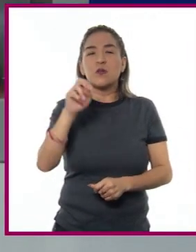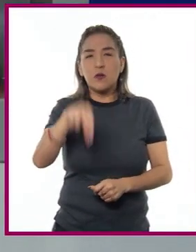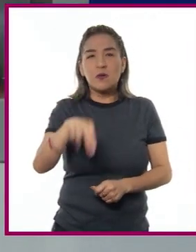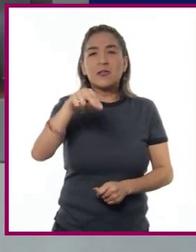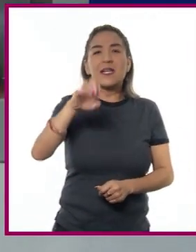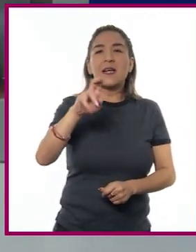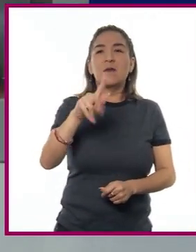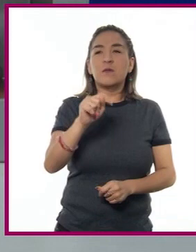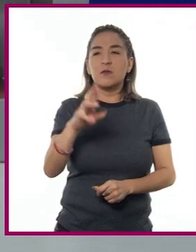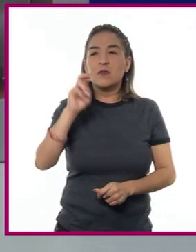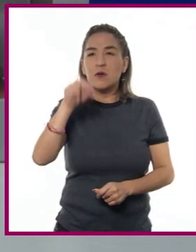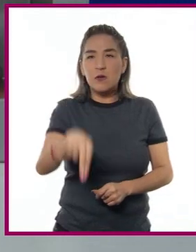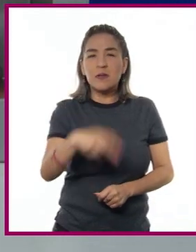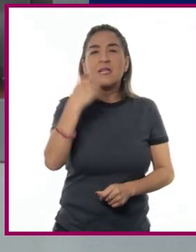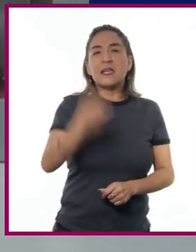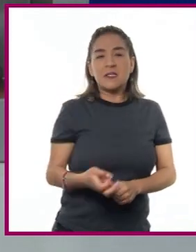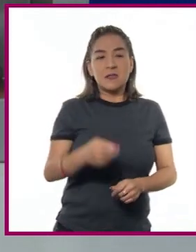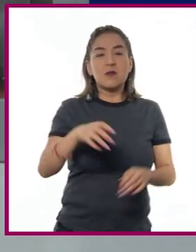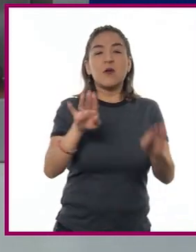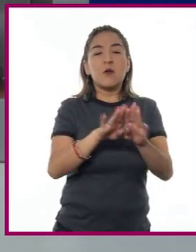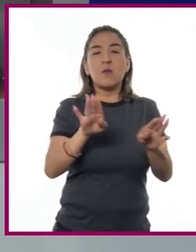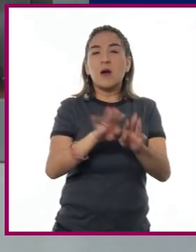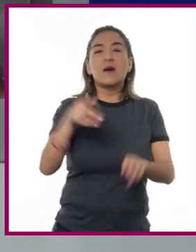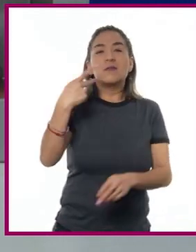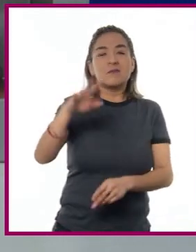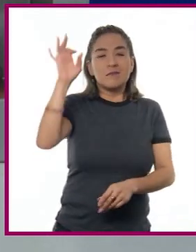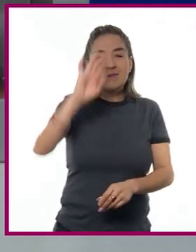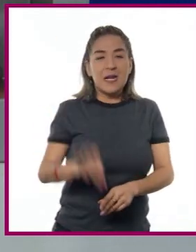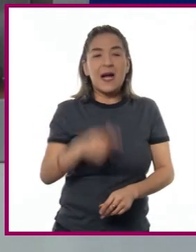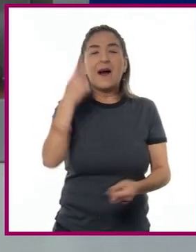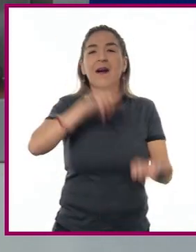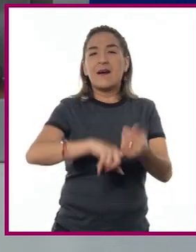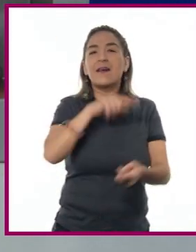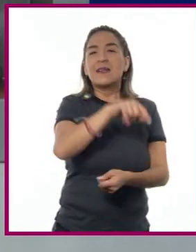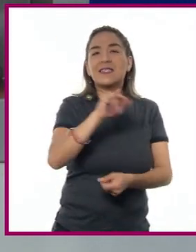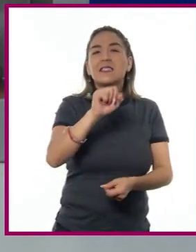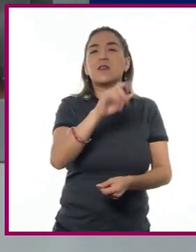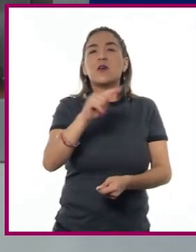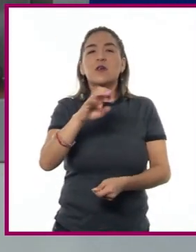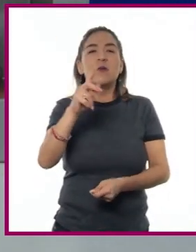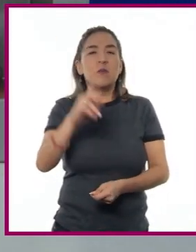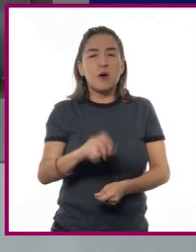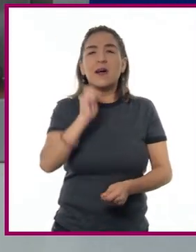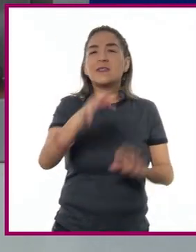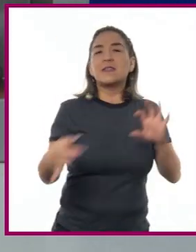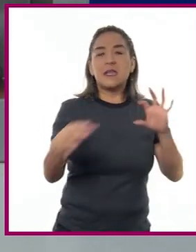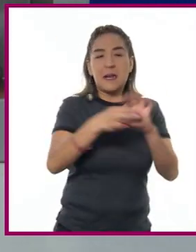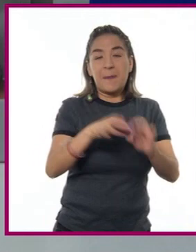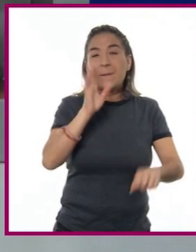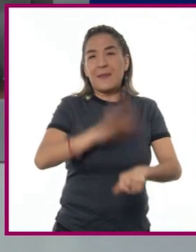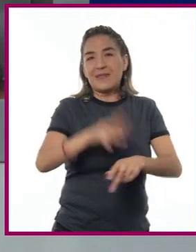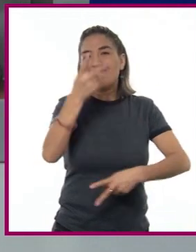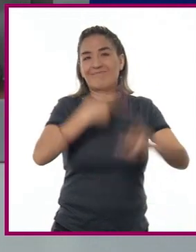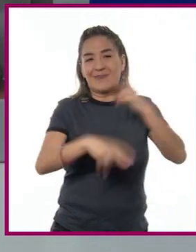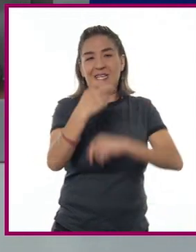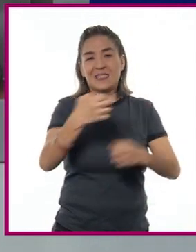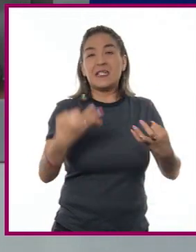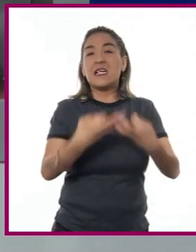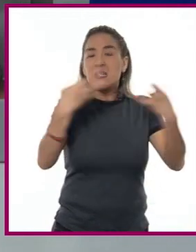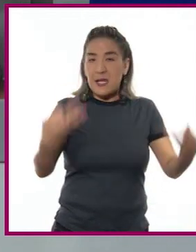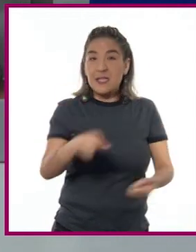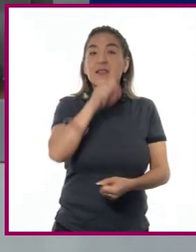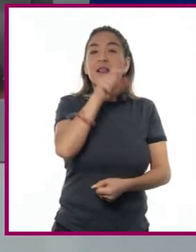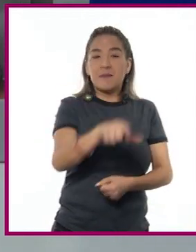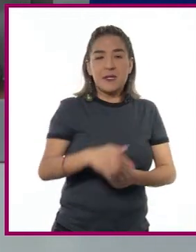y el valor del segundo del promedio de las masas atómicas de cada isótopo en su relación con abundancia en la Tierra.